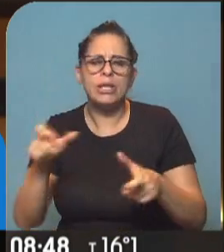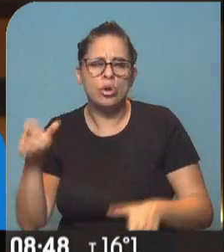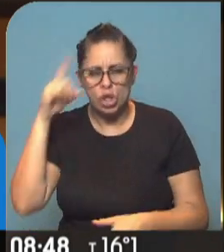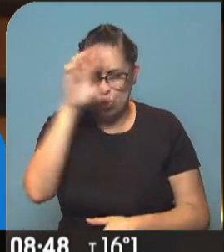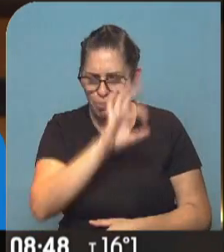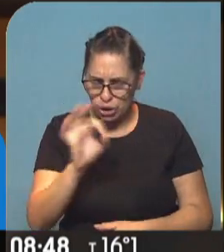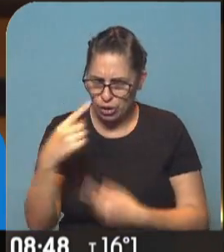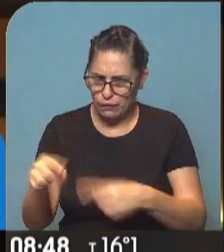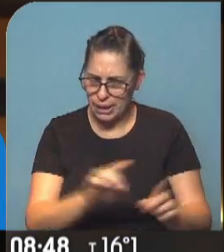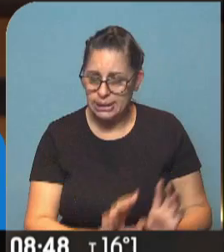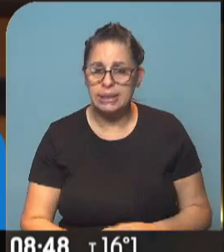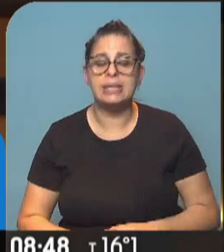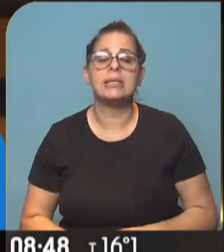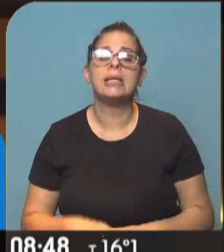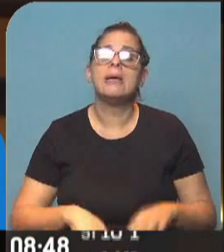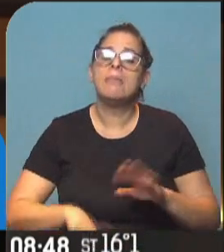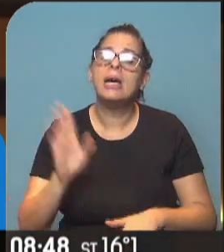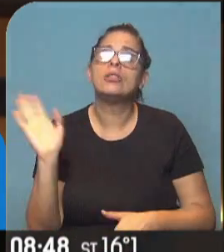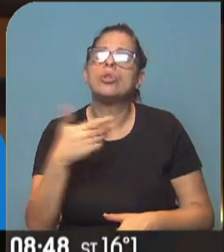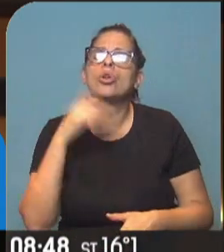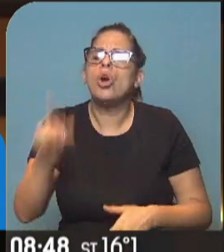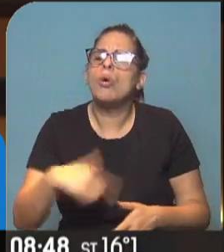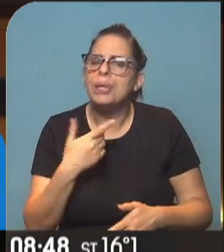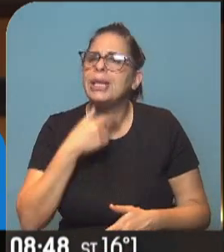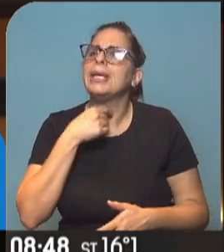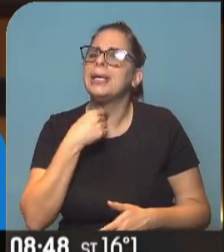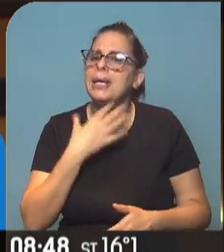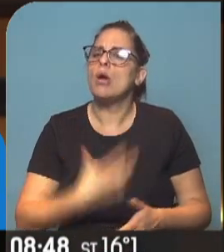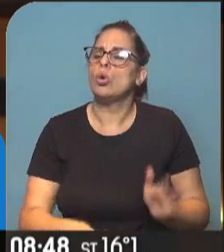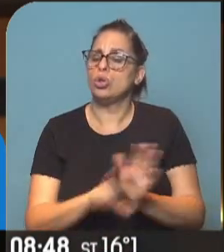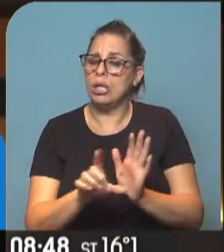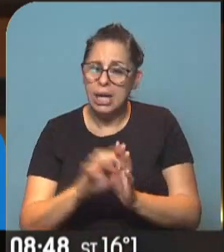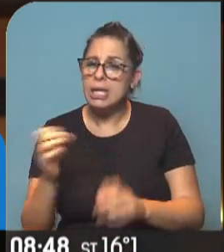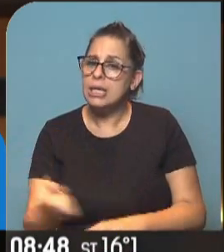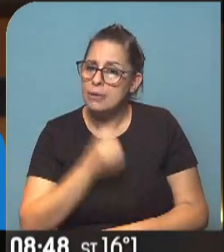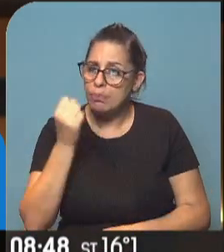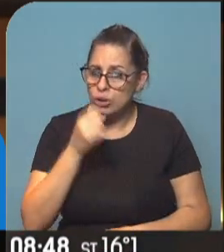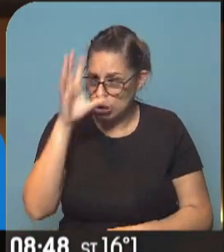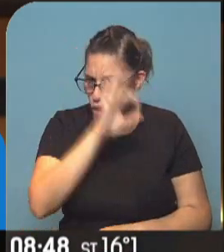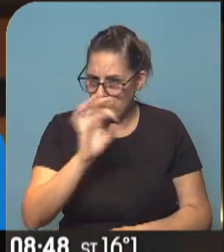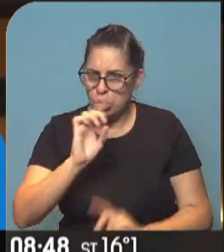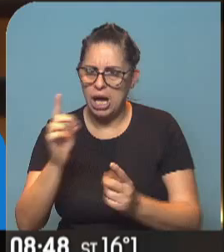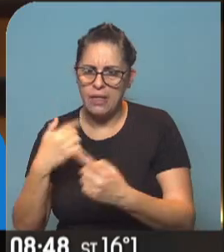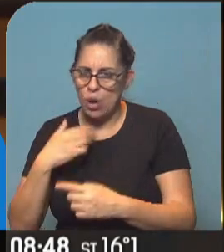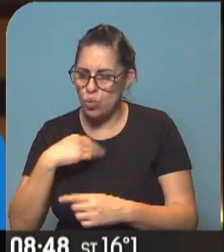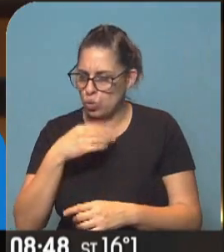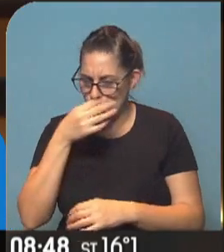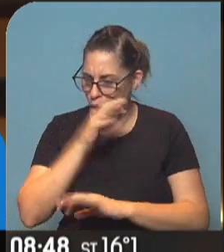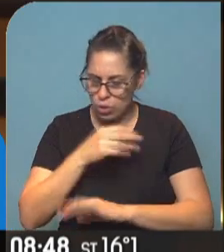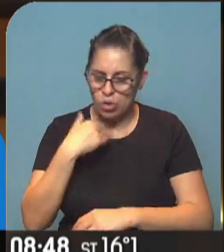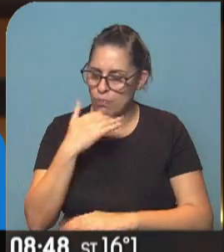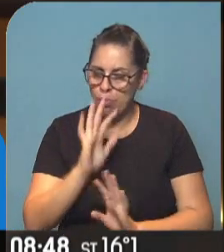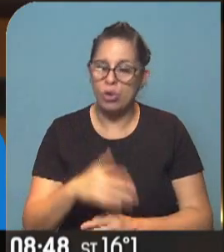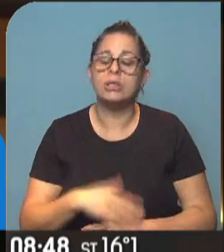opiniones y principalmente todos los argumentos va a ser muy importante que nos corramos de la opinión de lo que cree cada uno para